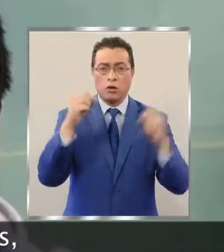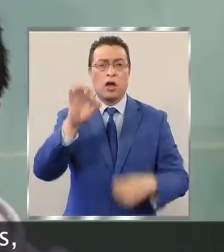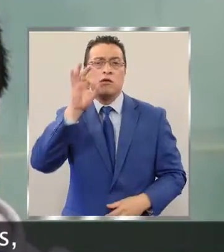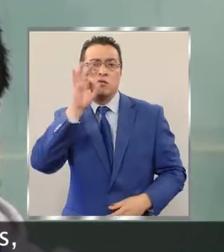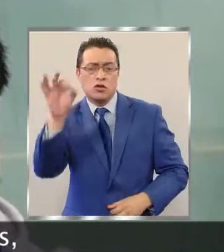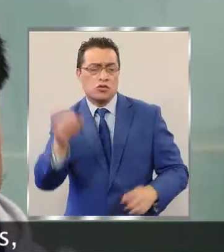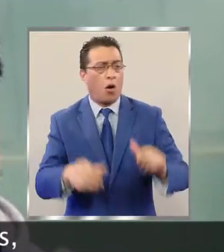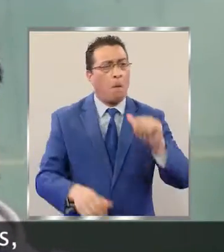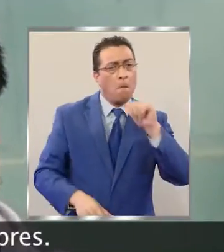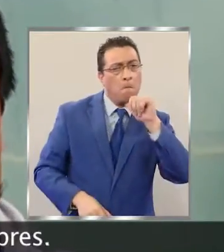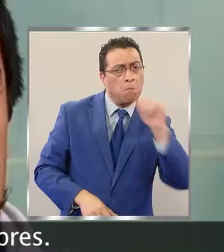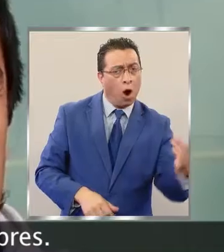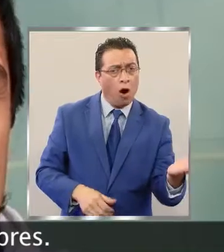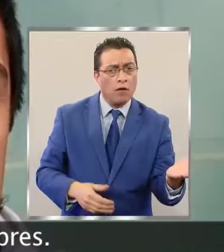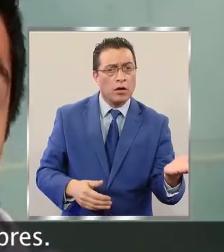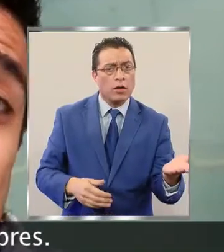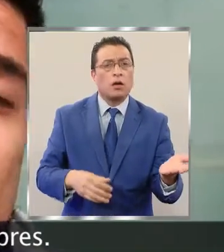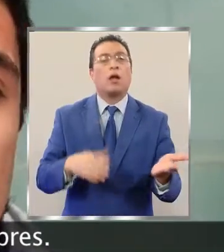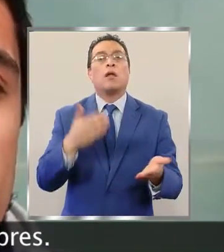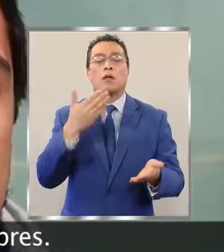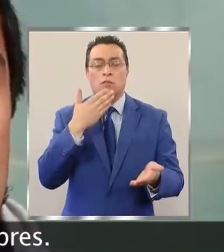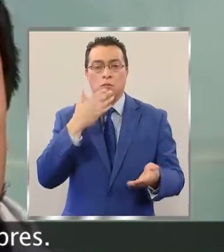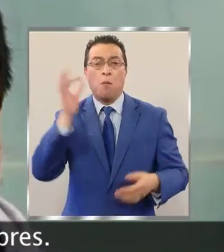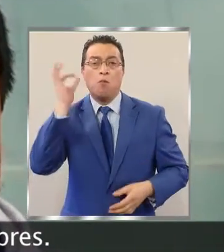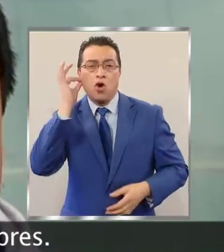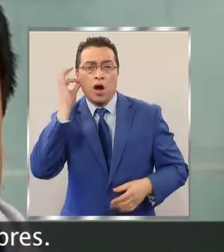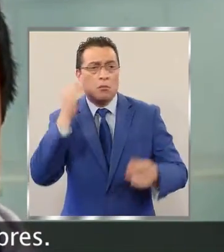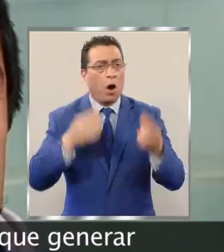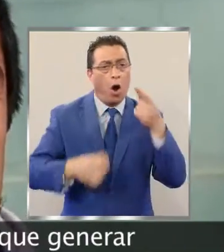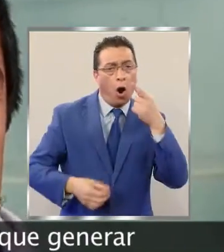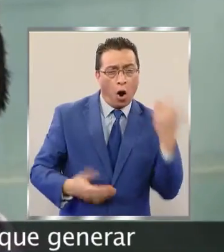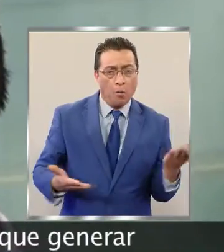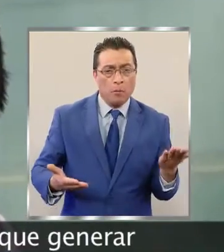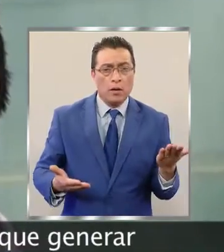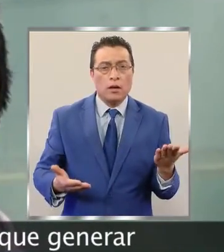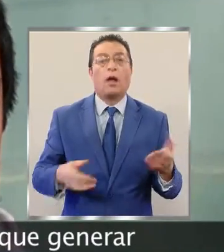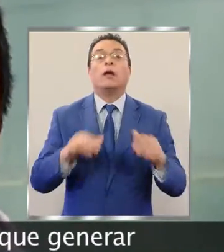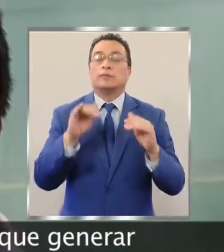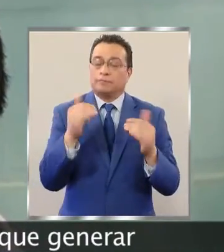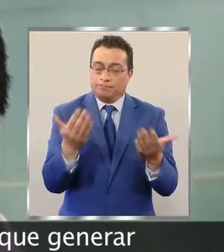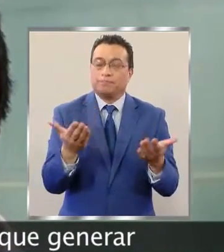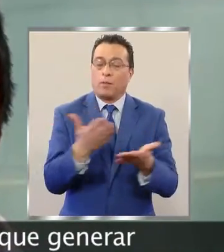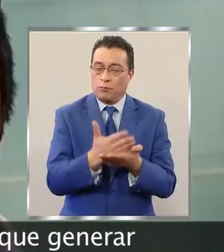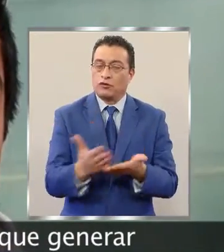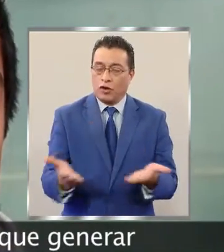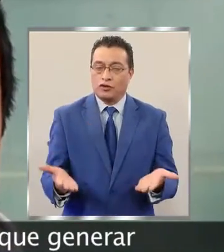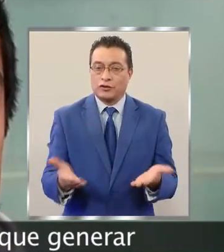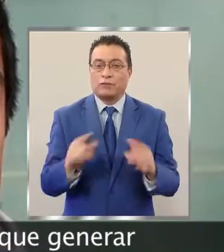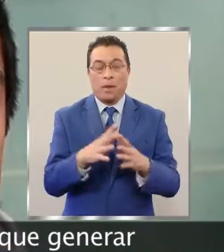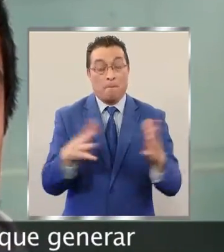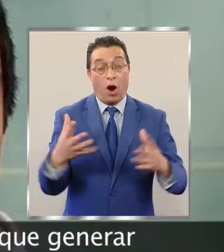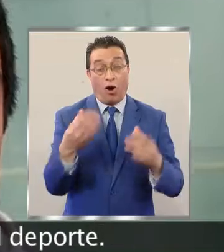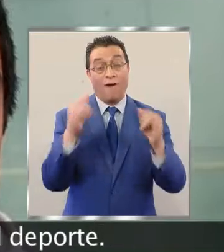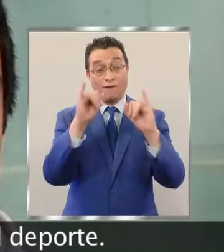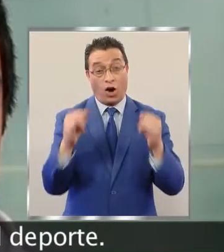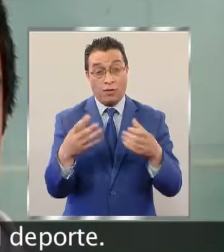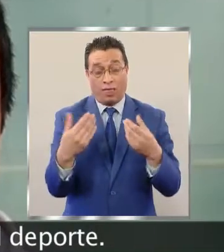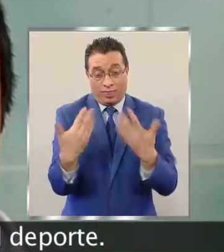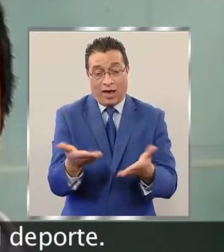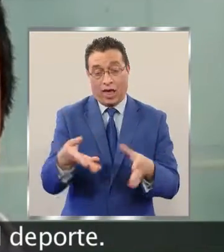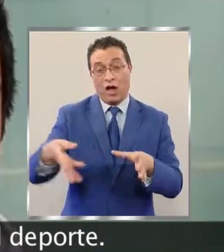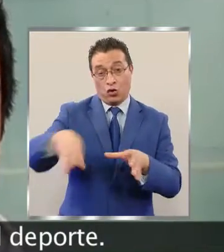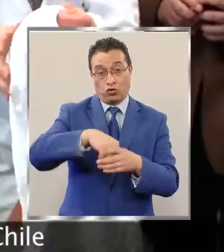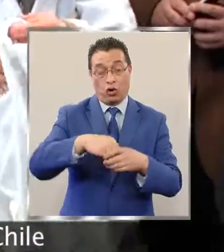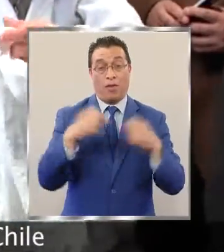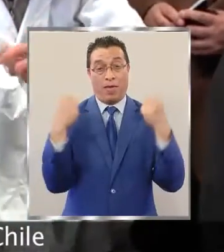ricos a pobres, desde mujeres a hombres. Entonces, qué mejor manera de generar la inclusión